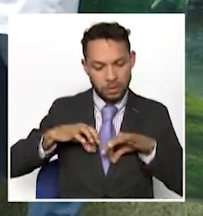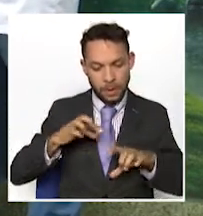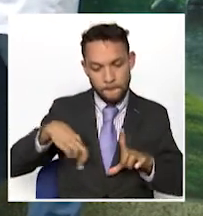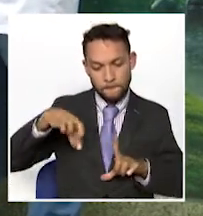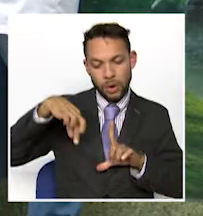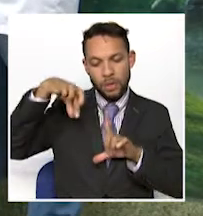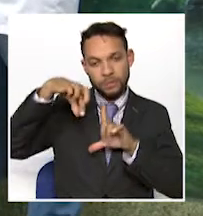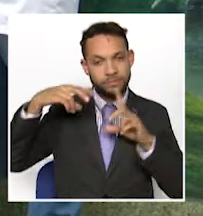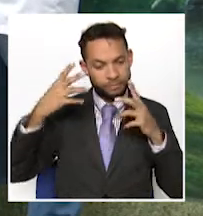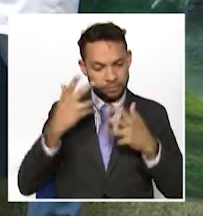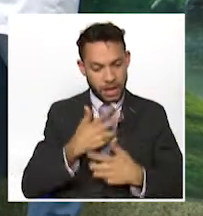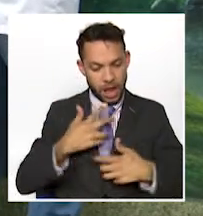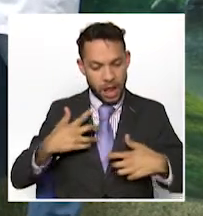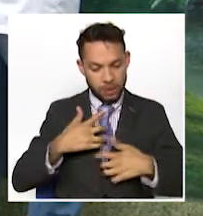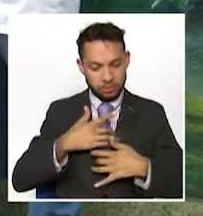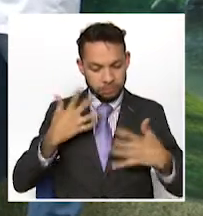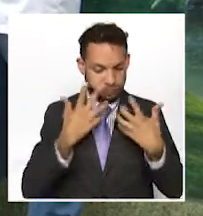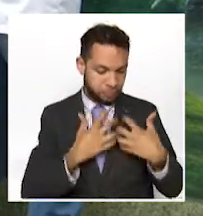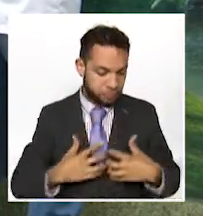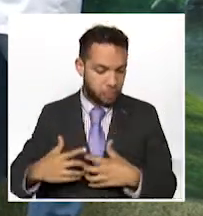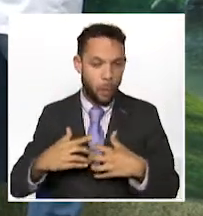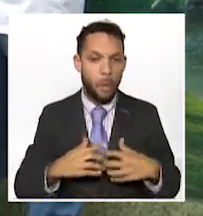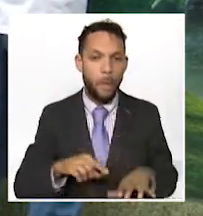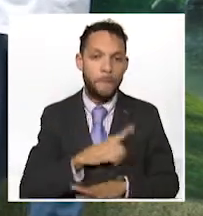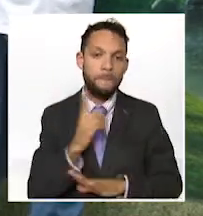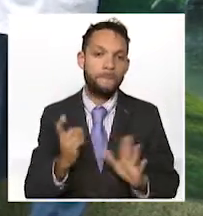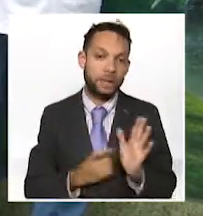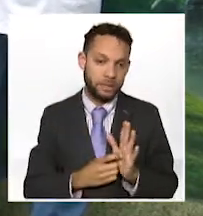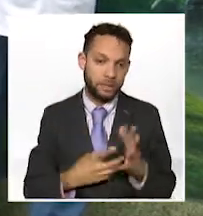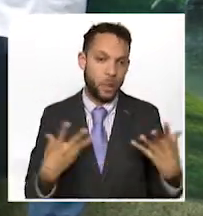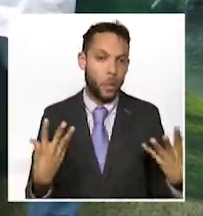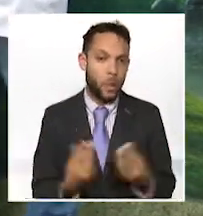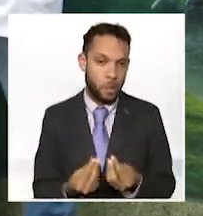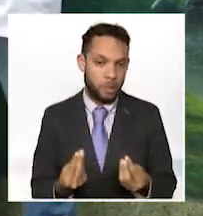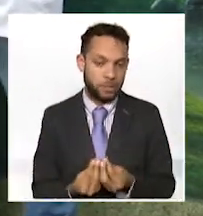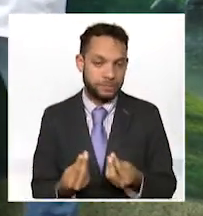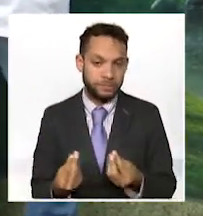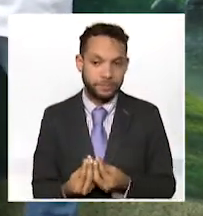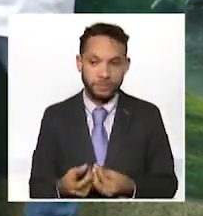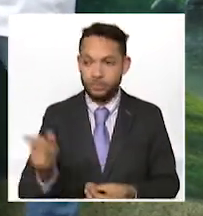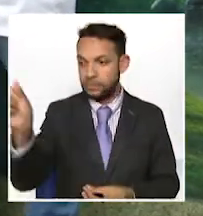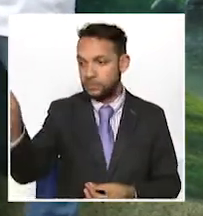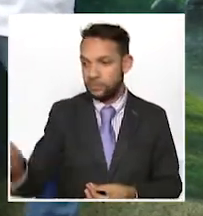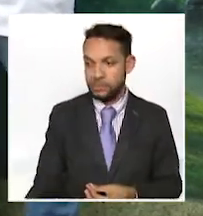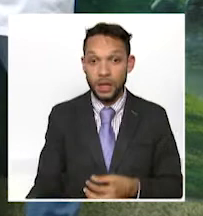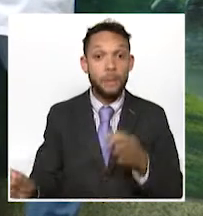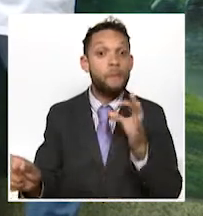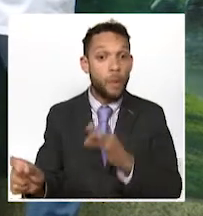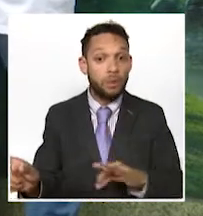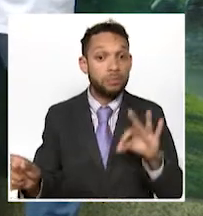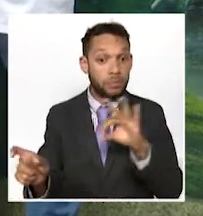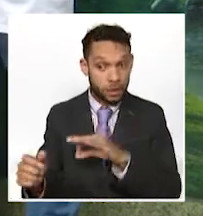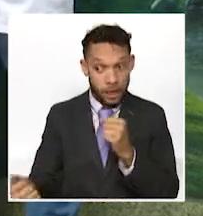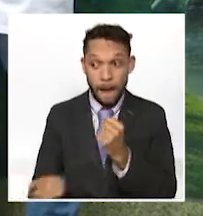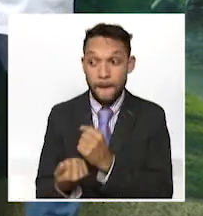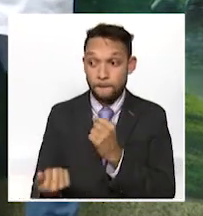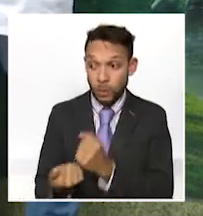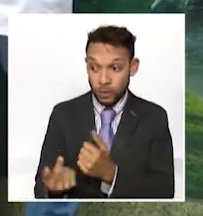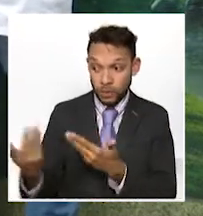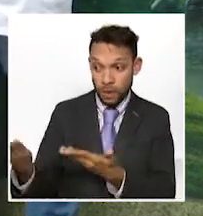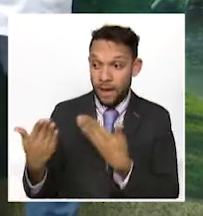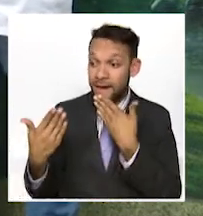el diagnóstico médico. Y en todo este equipo aparece una persona que para nosotros ha sido un apoyo muy grande, y